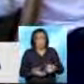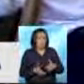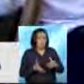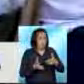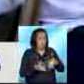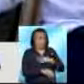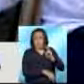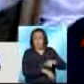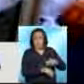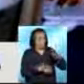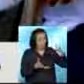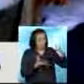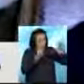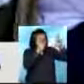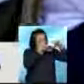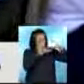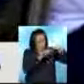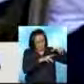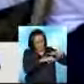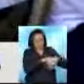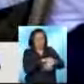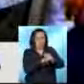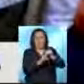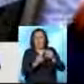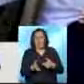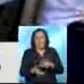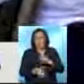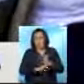de la naturaleza, por las lluvias, los desbordes.